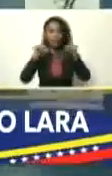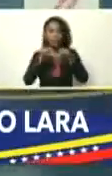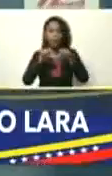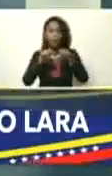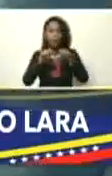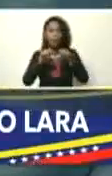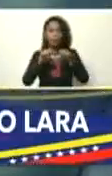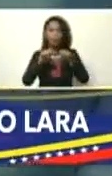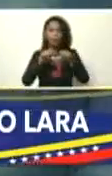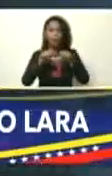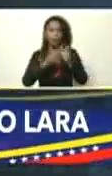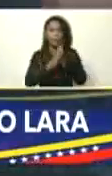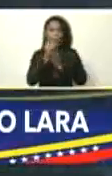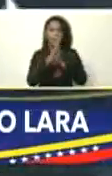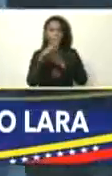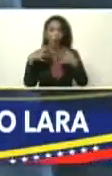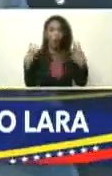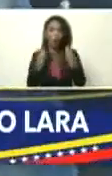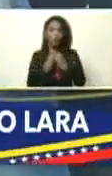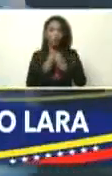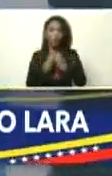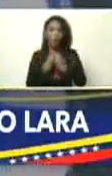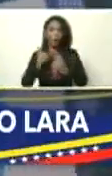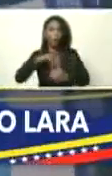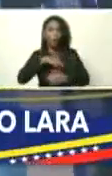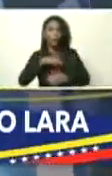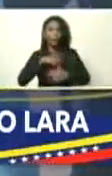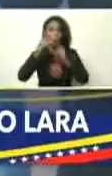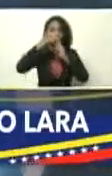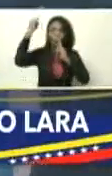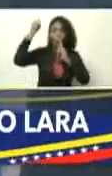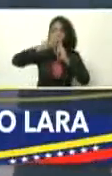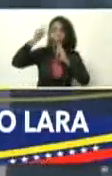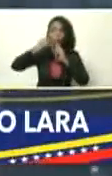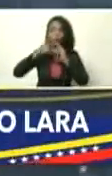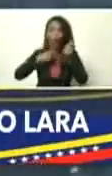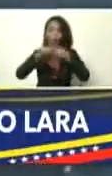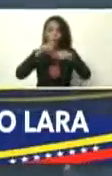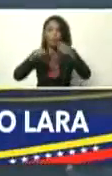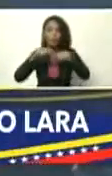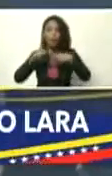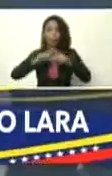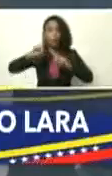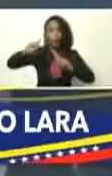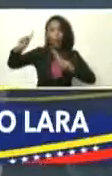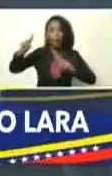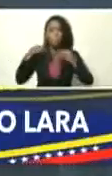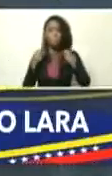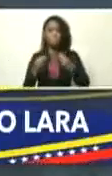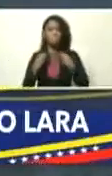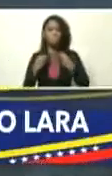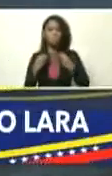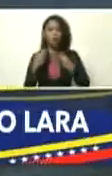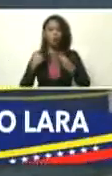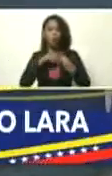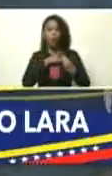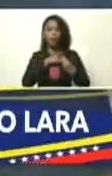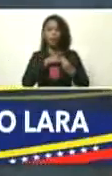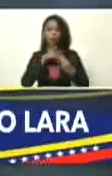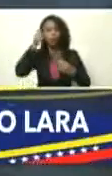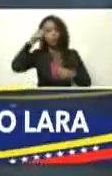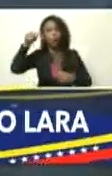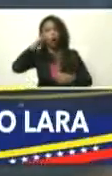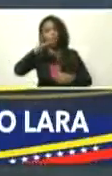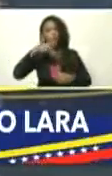emprendimiento, en Emprender Juntos y en nuestra plataforma comercial electrónica, para que nuestra